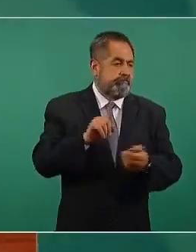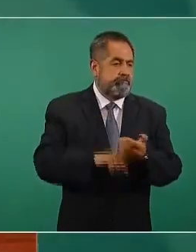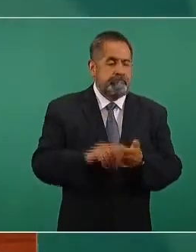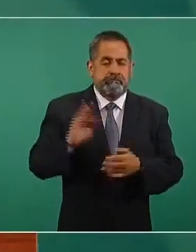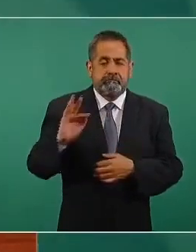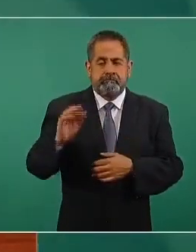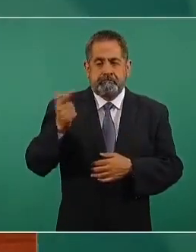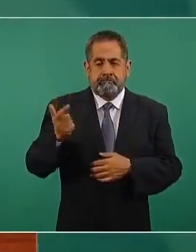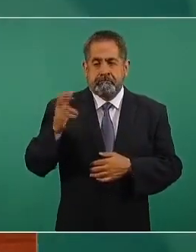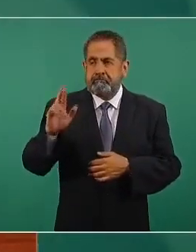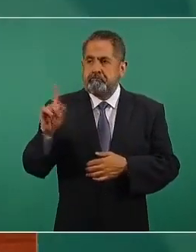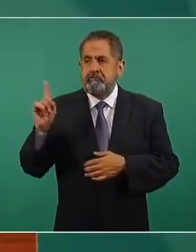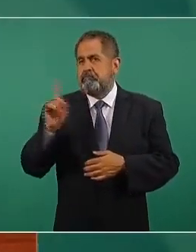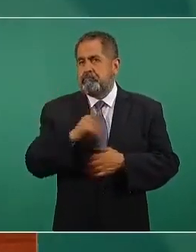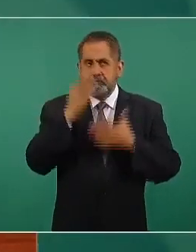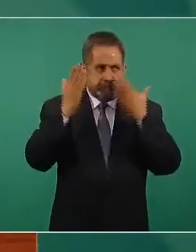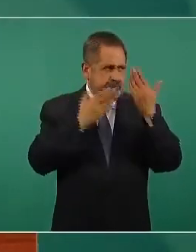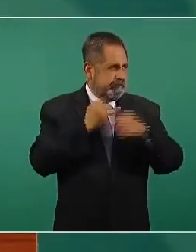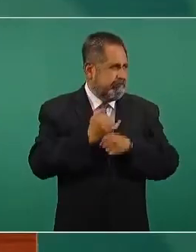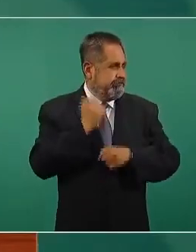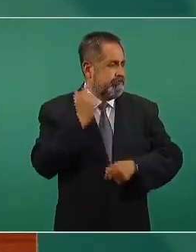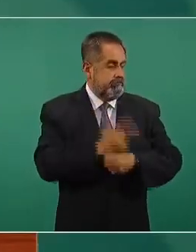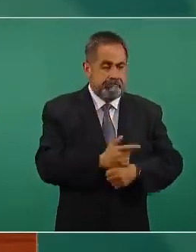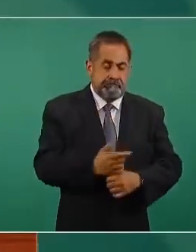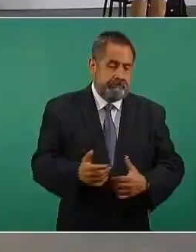Fiscalía General de la República.